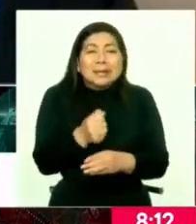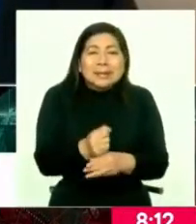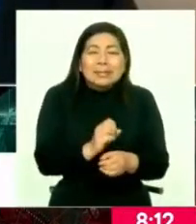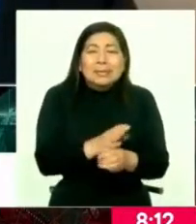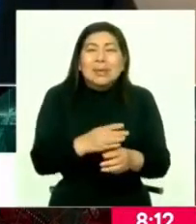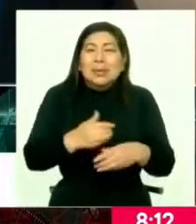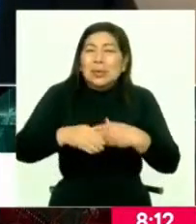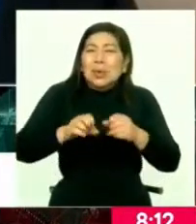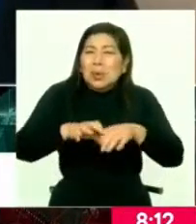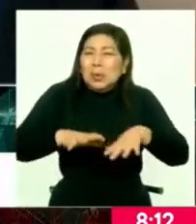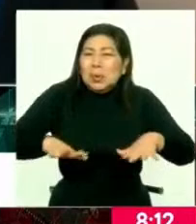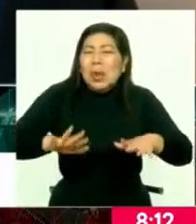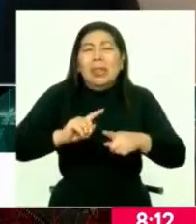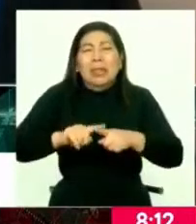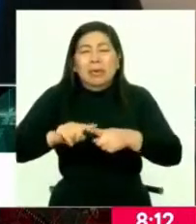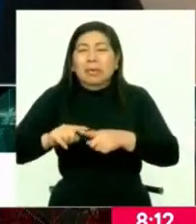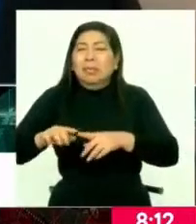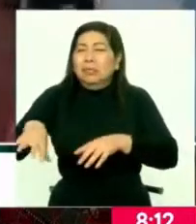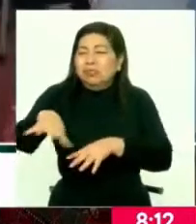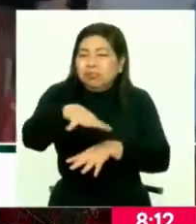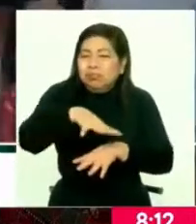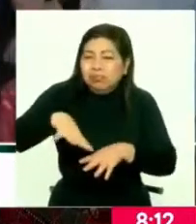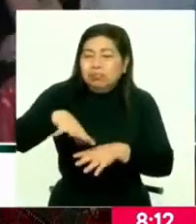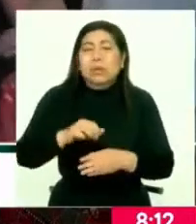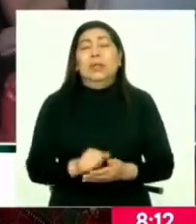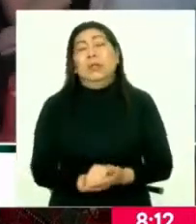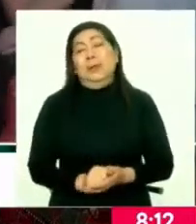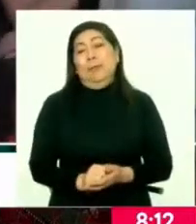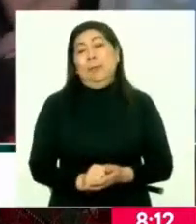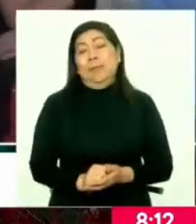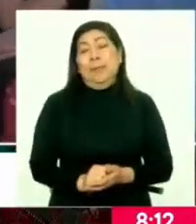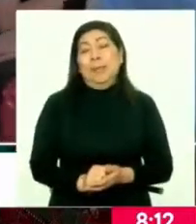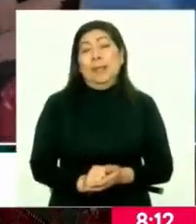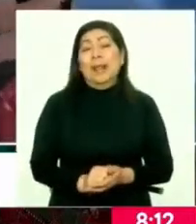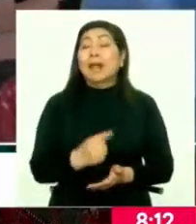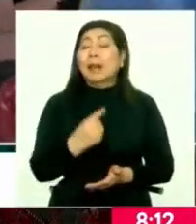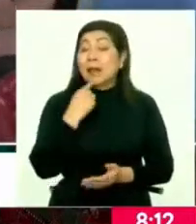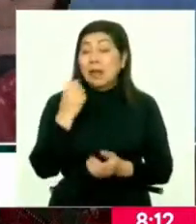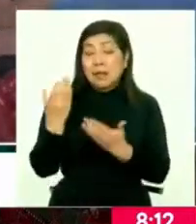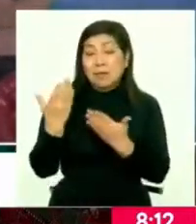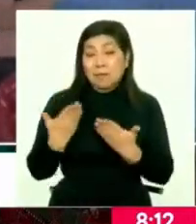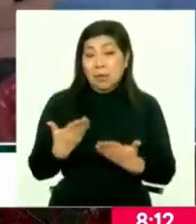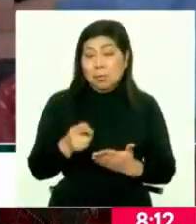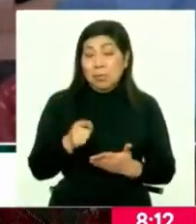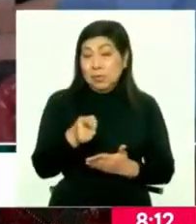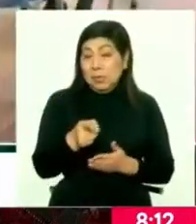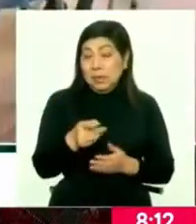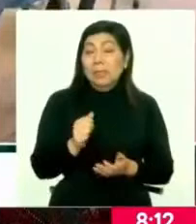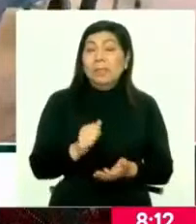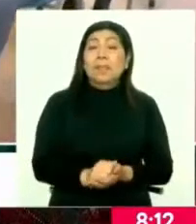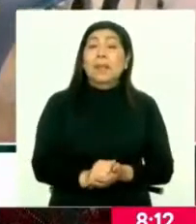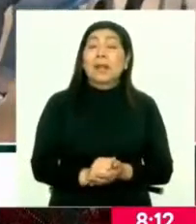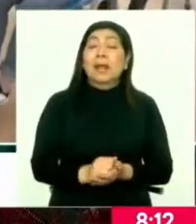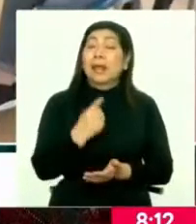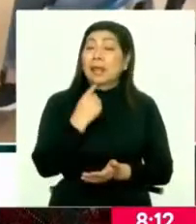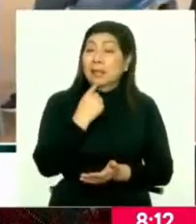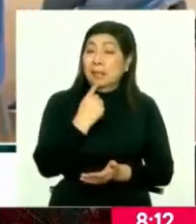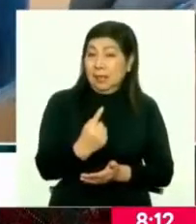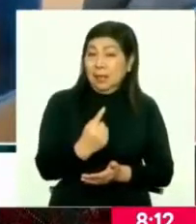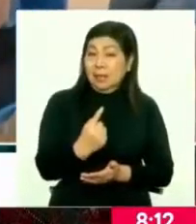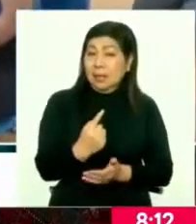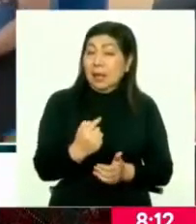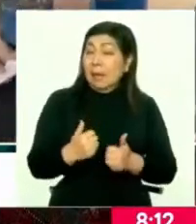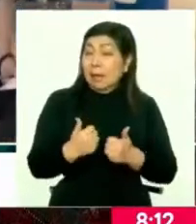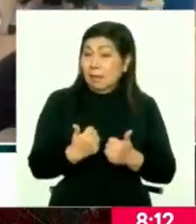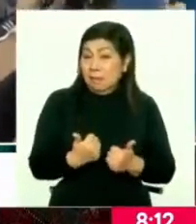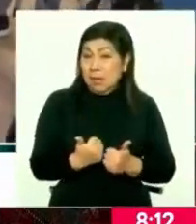variantes que están circulando en la comunidad. De acuerdo. Ahora, según la información que usted tiene, todavía seguimos